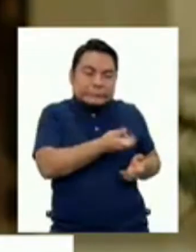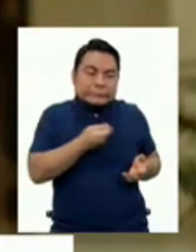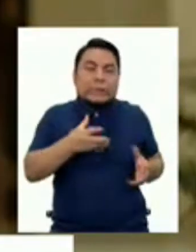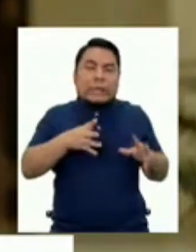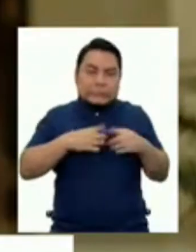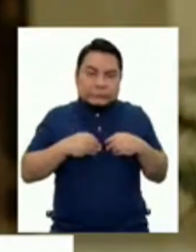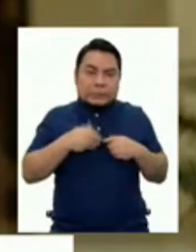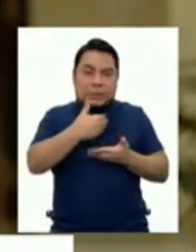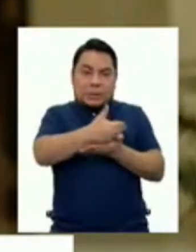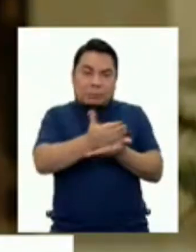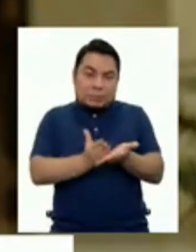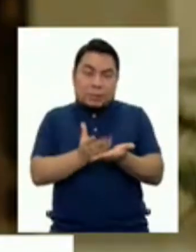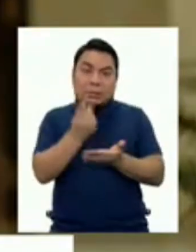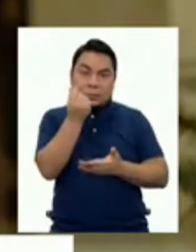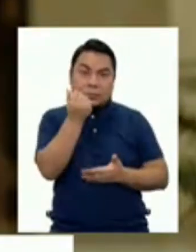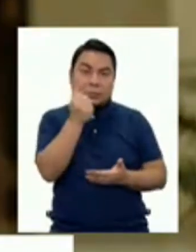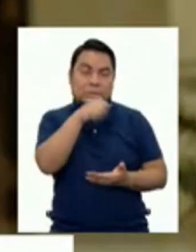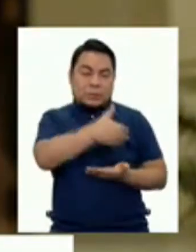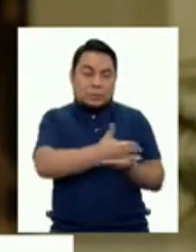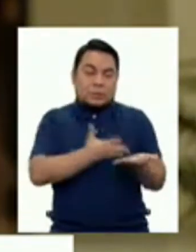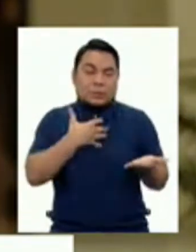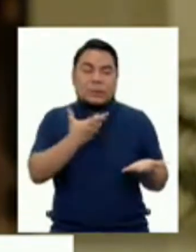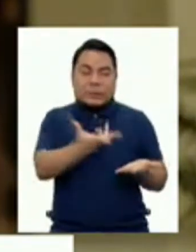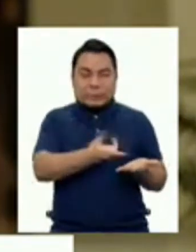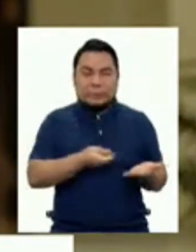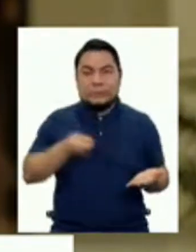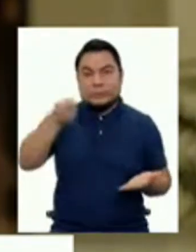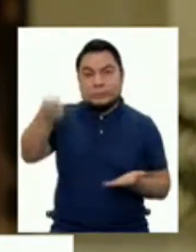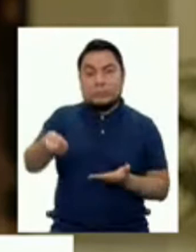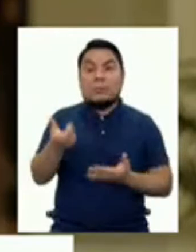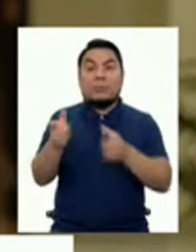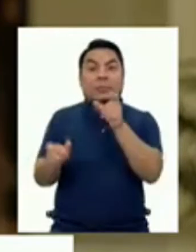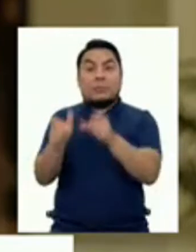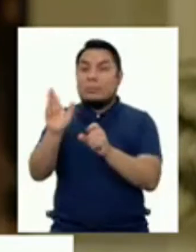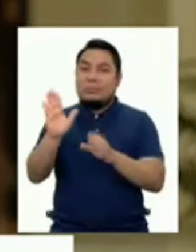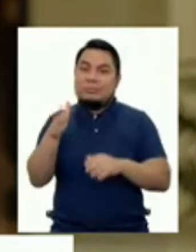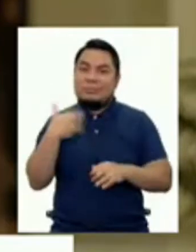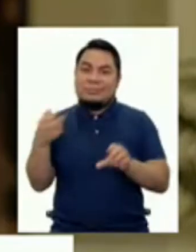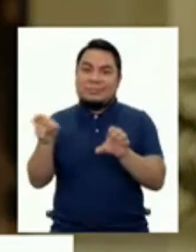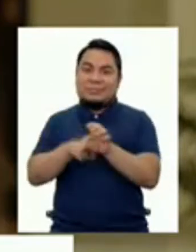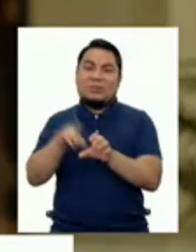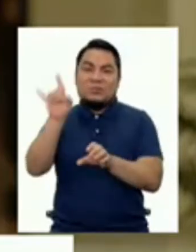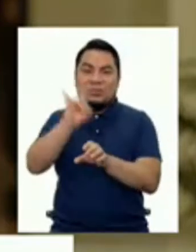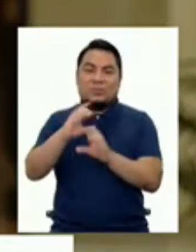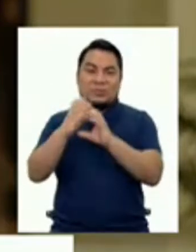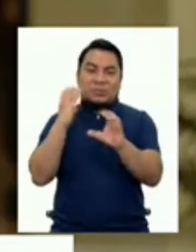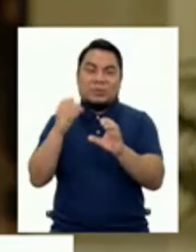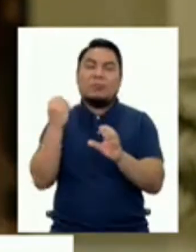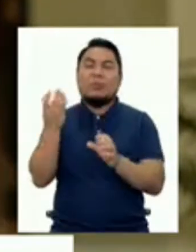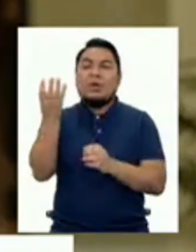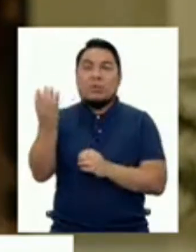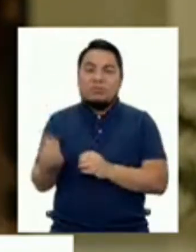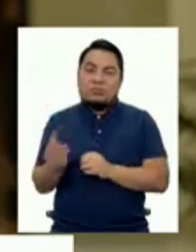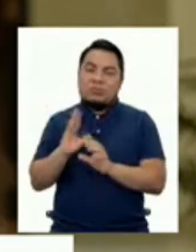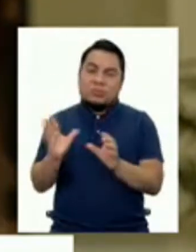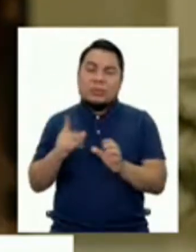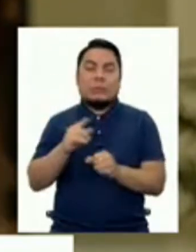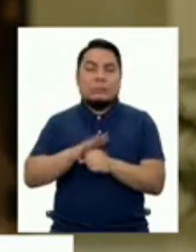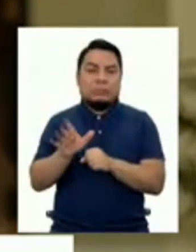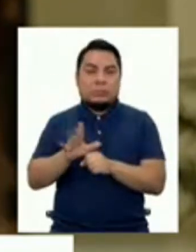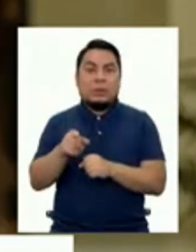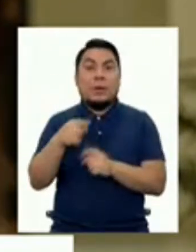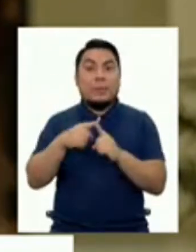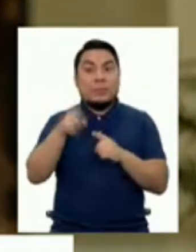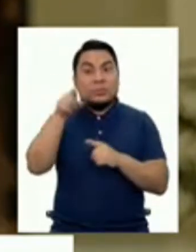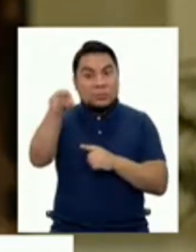asumir parte del ingreso de los pasajeros que no van a poder usar para evitar el contagio, pero